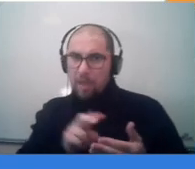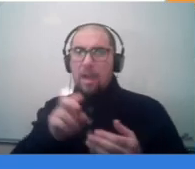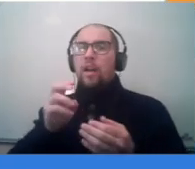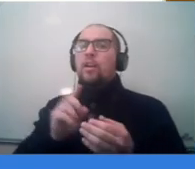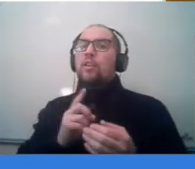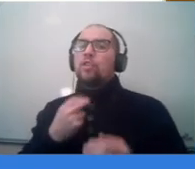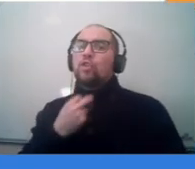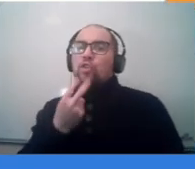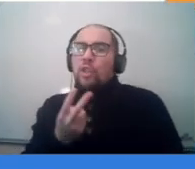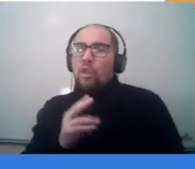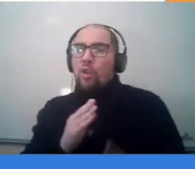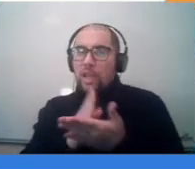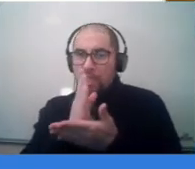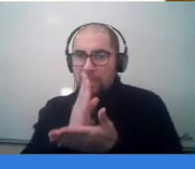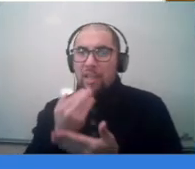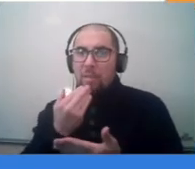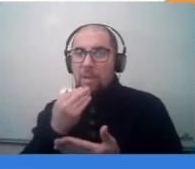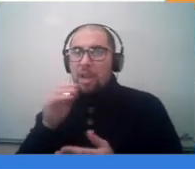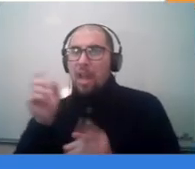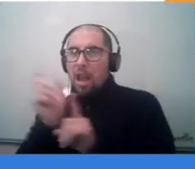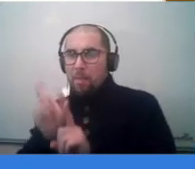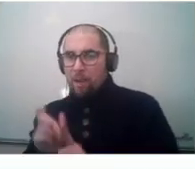palabras y los sonidos iniciales.